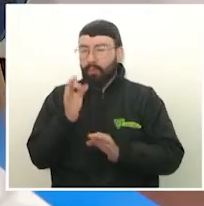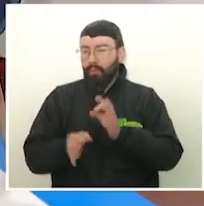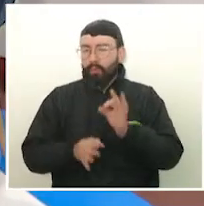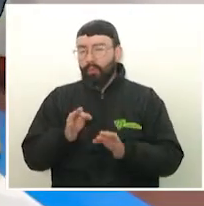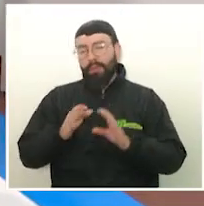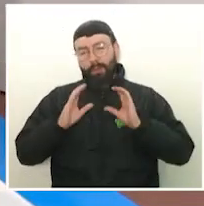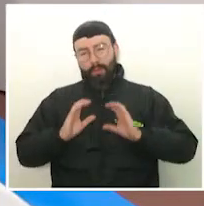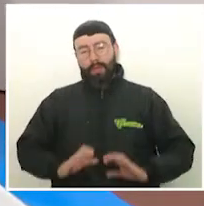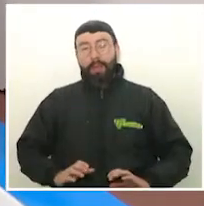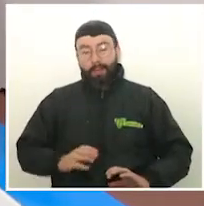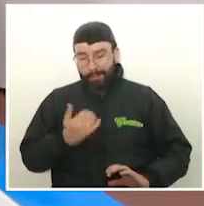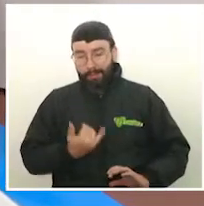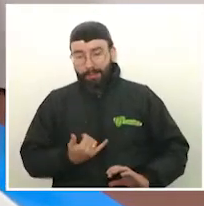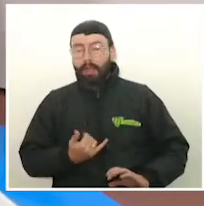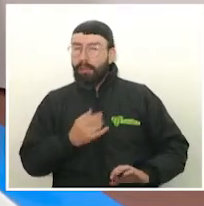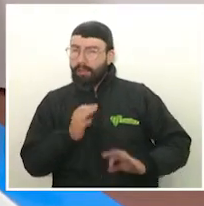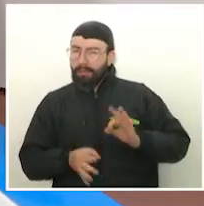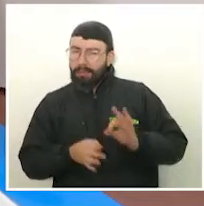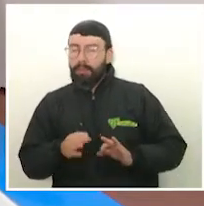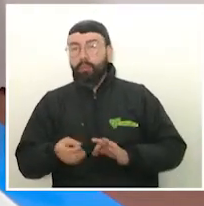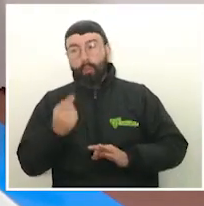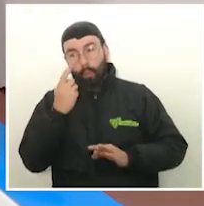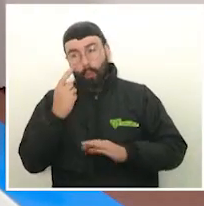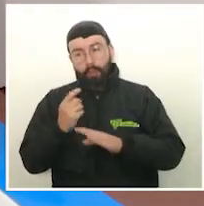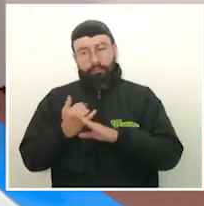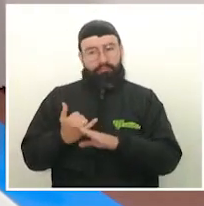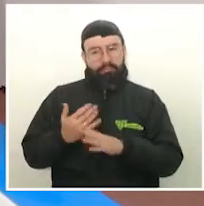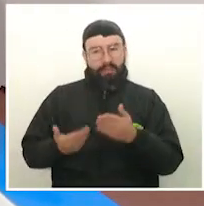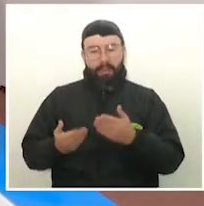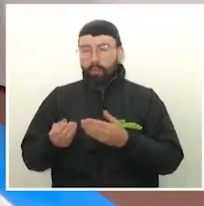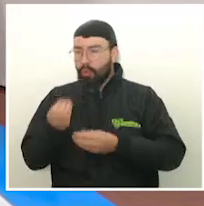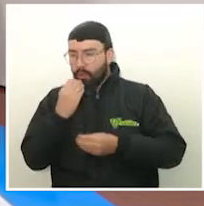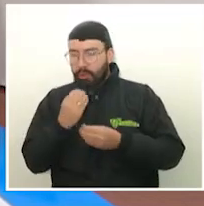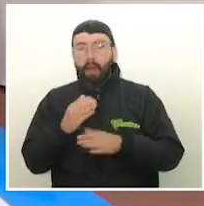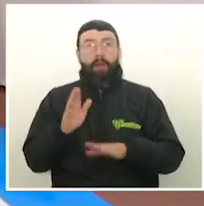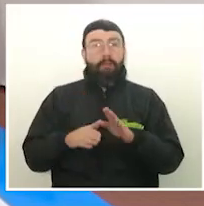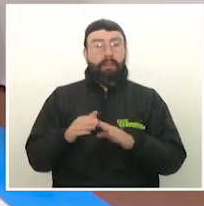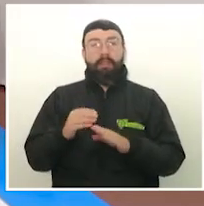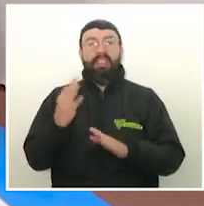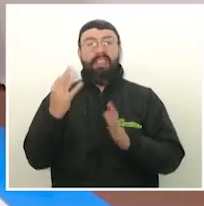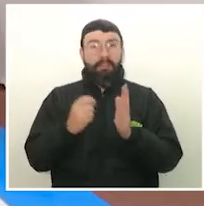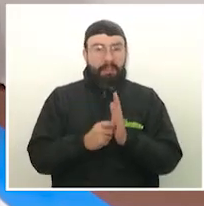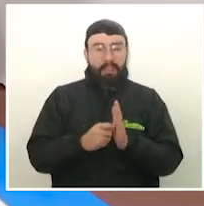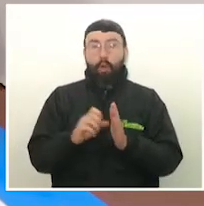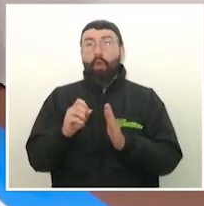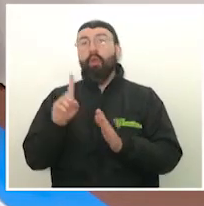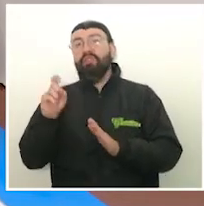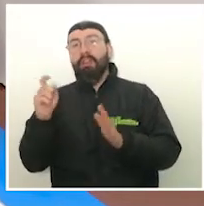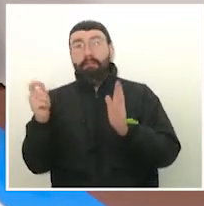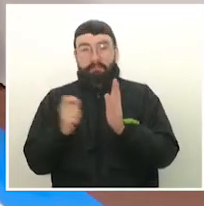físico a través de nuestra comida, que es algo que hacemos 3, 4, 5 y hasta 6 veces al día.